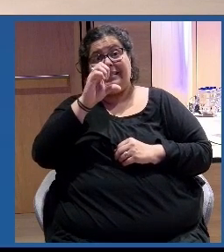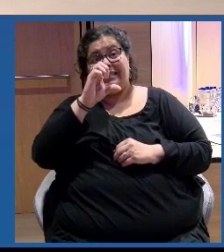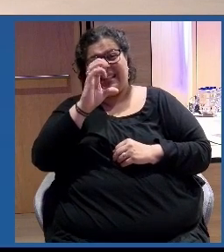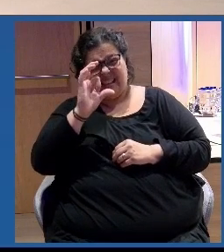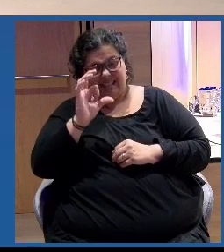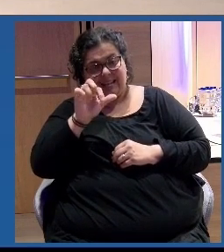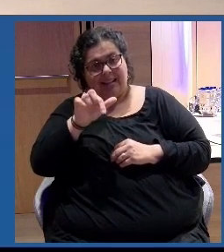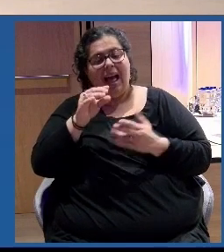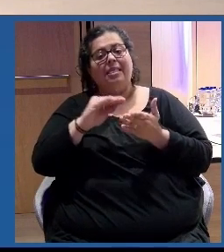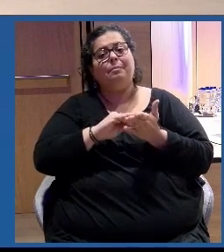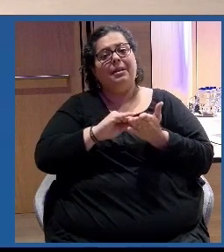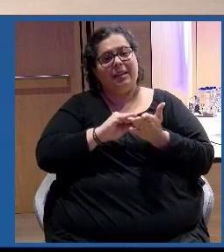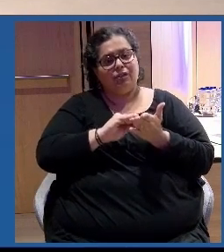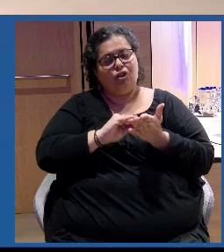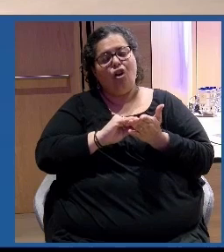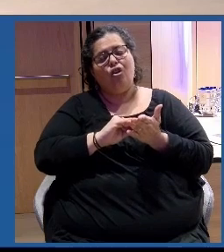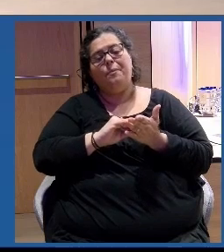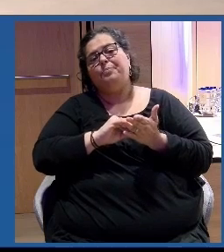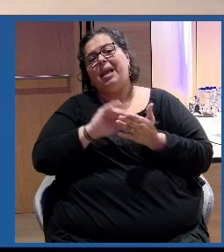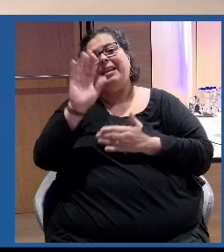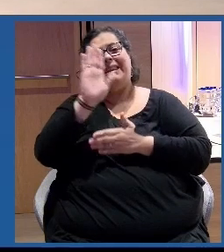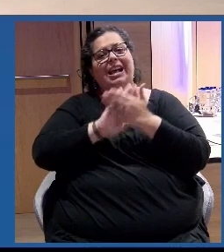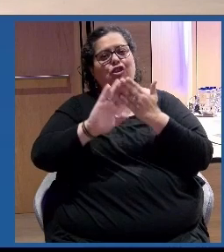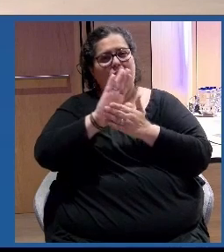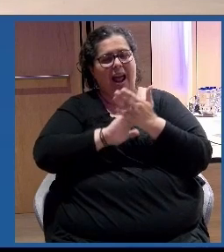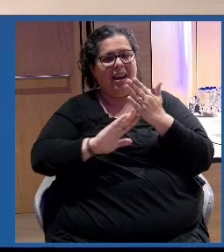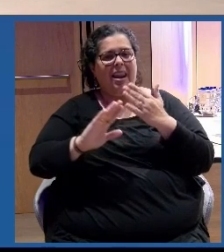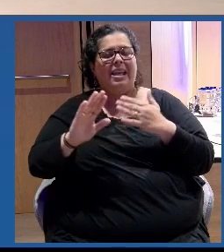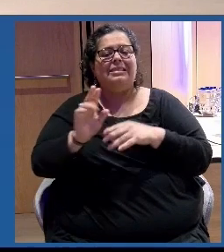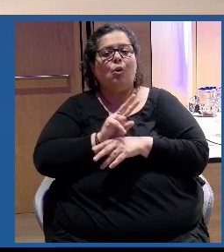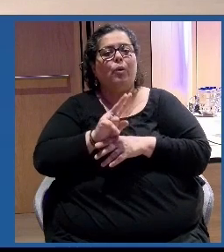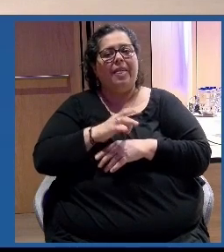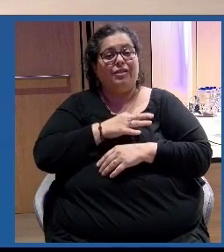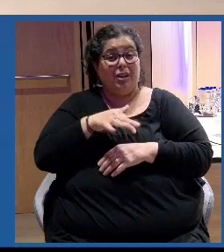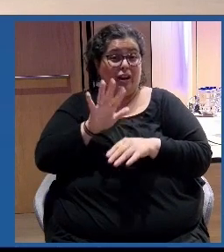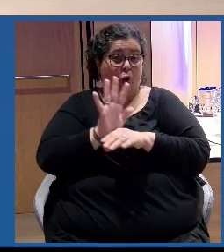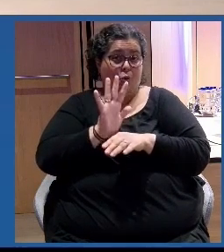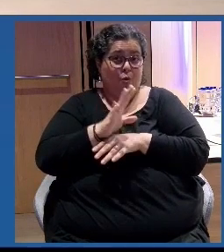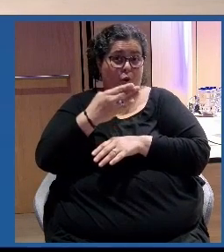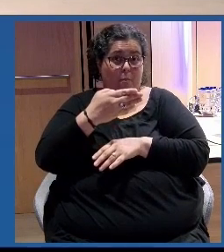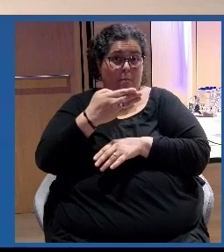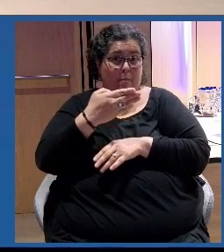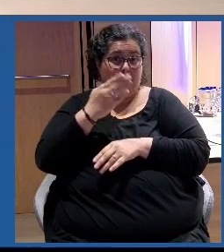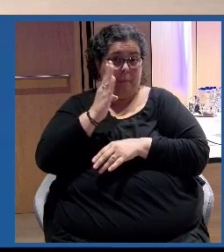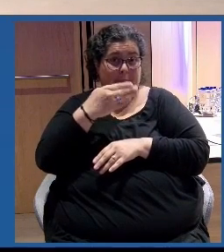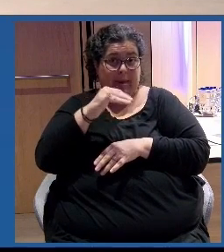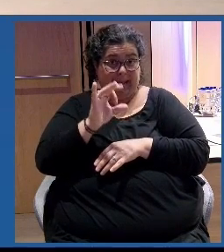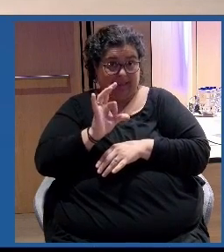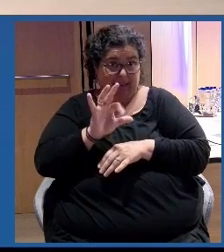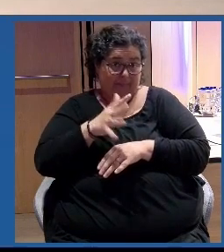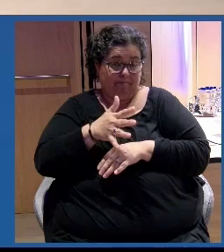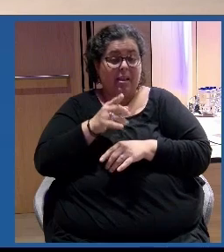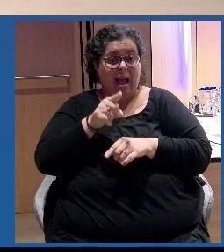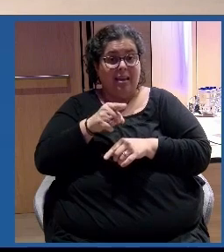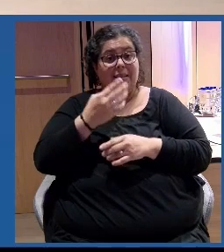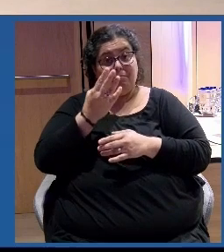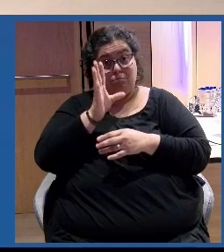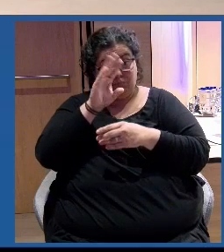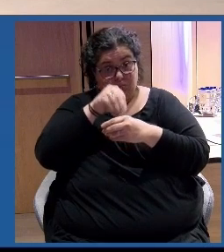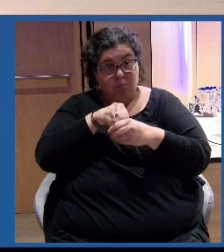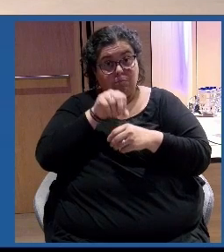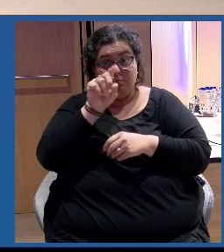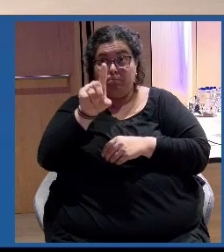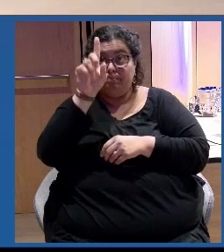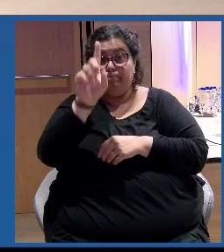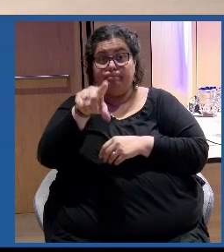la Administración Nacional de la Seguridad Social, es una entidad, por eso es que tenemos esa cajita ahí, porque es muy importante para poder hacer esa